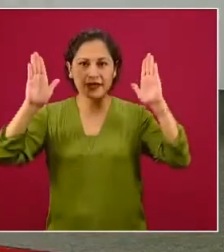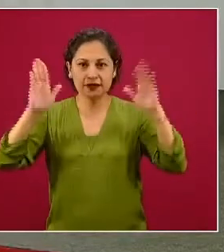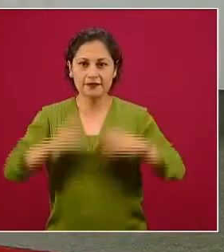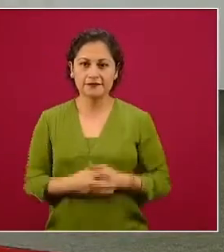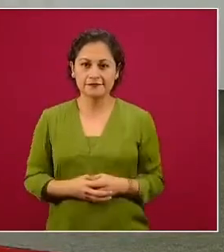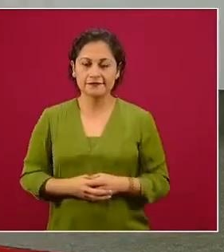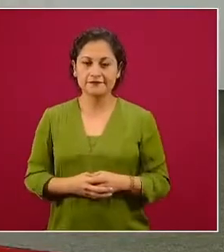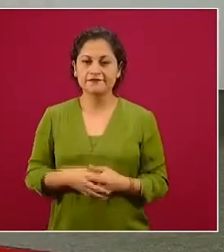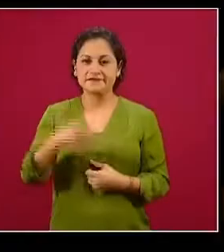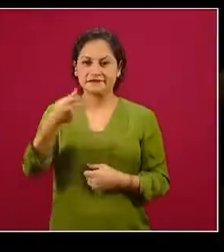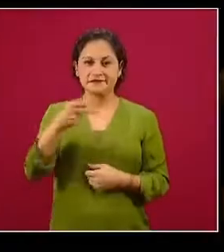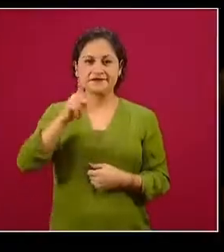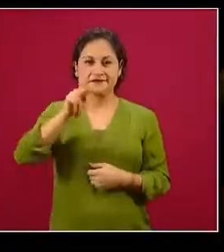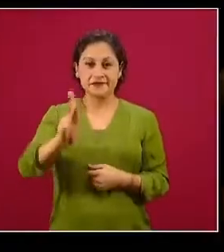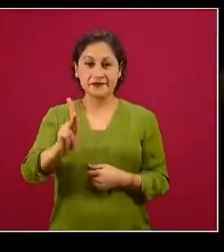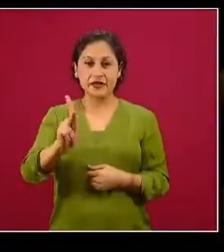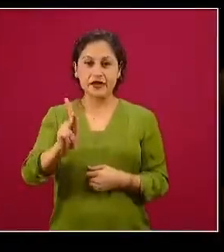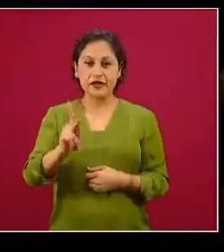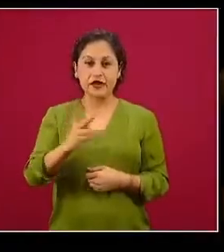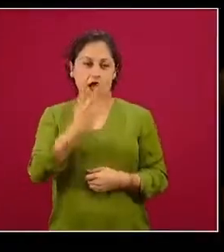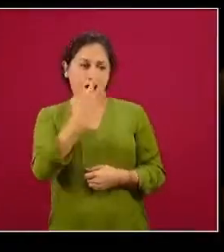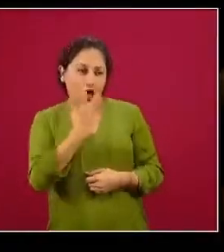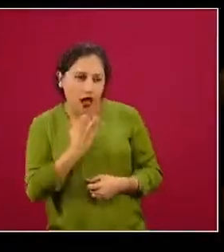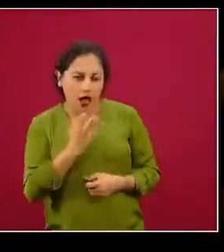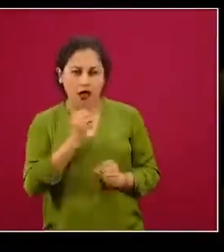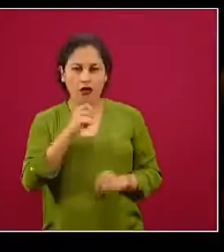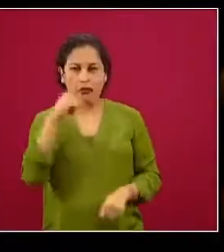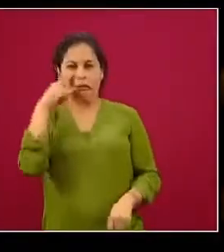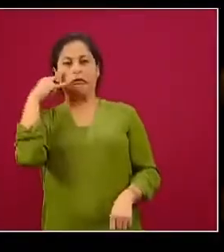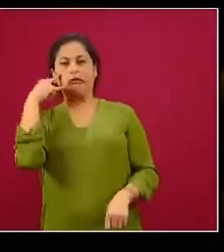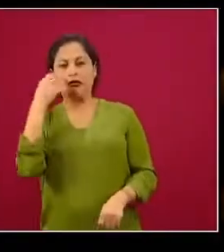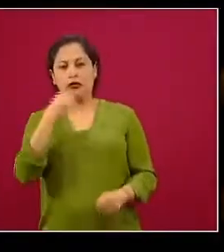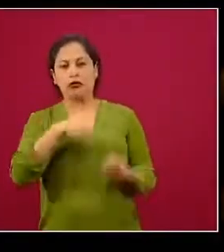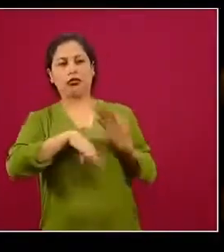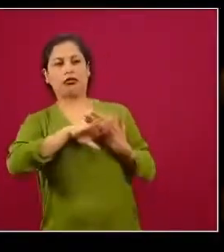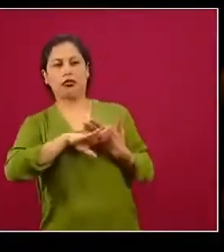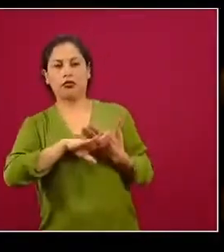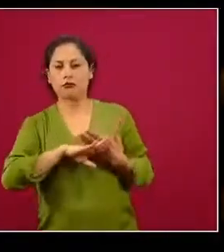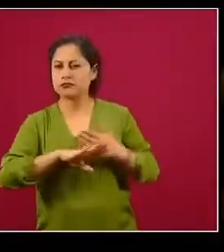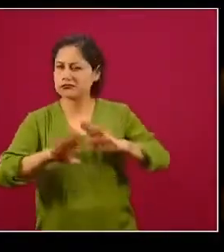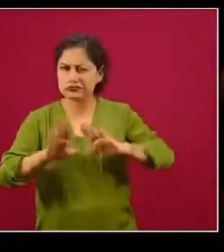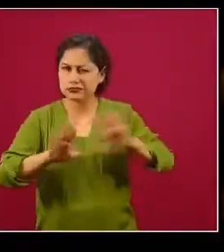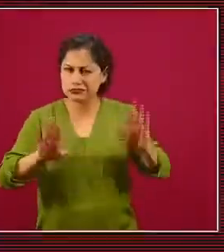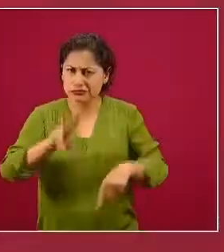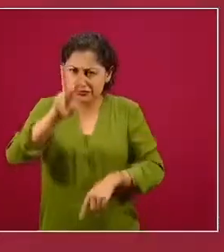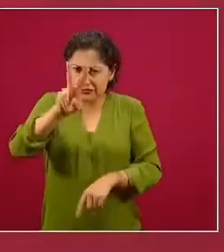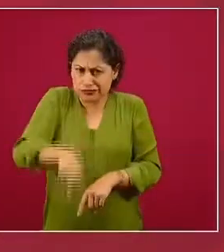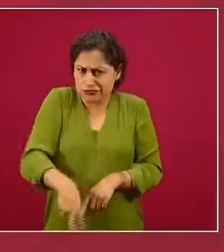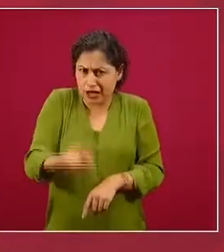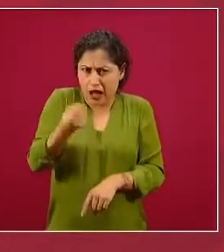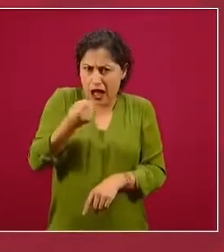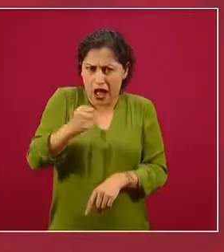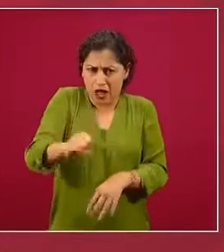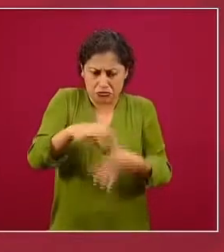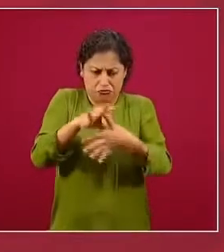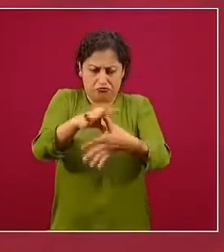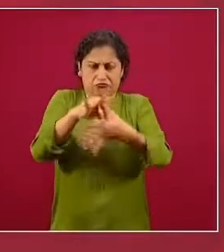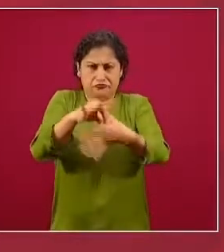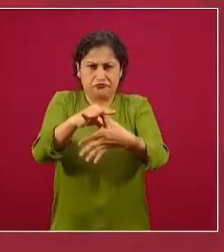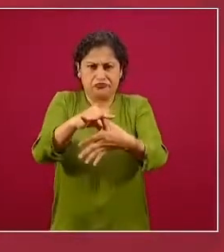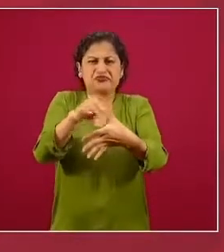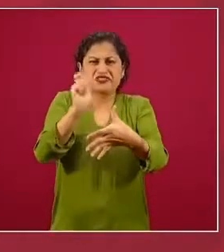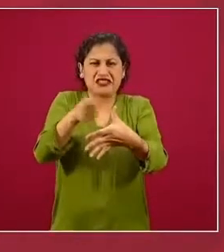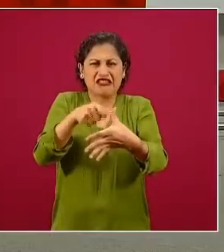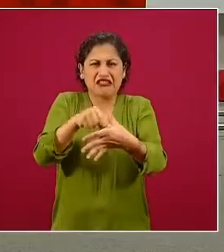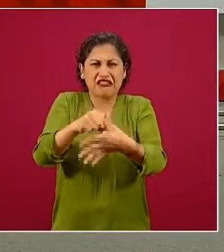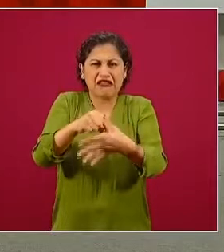de sentirse triste, ofendido o tomárselo a personal. La realidad es la realidad se puede documentar, la